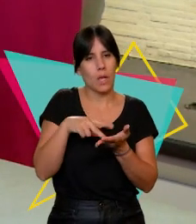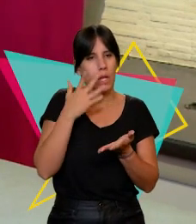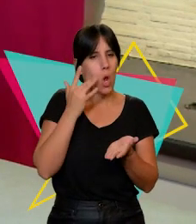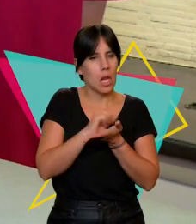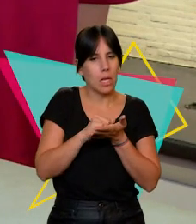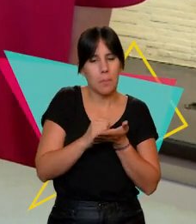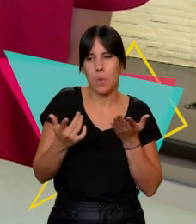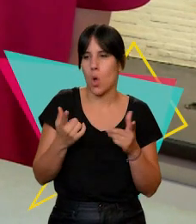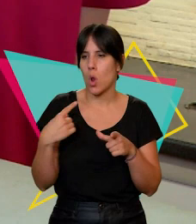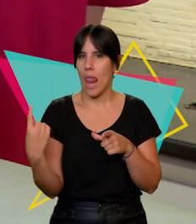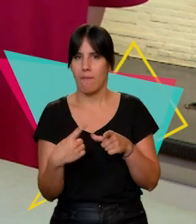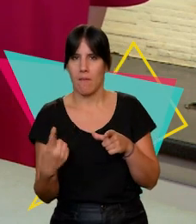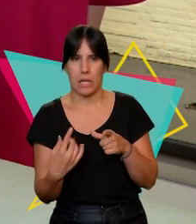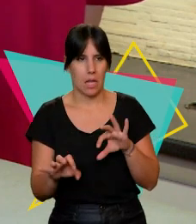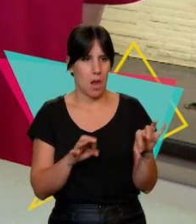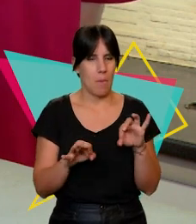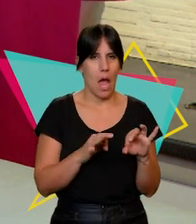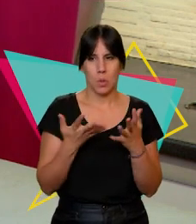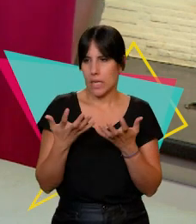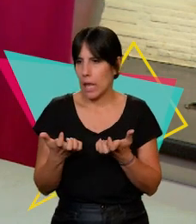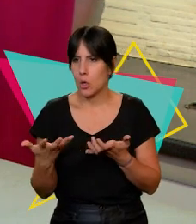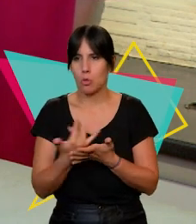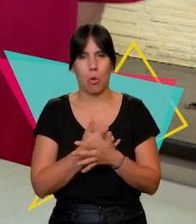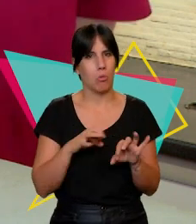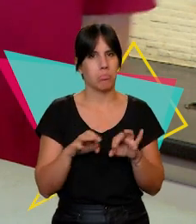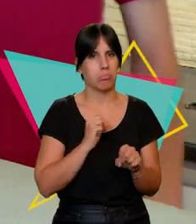poner la lavavajilla, secar los cubiertos y poner